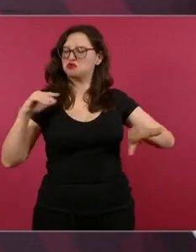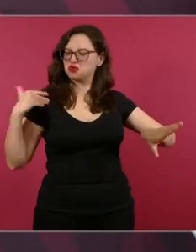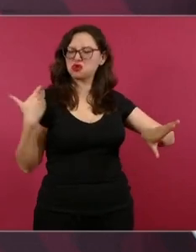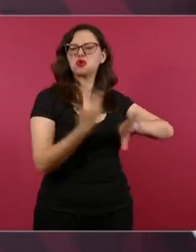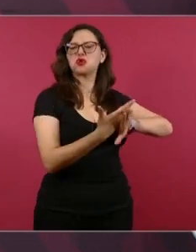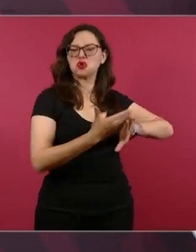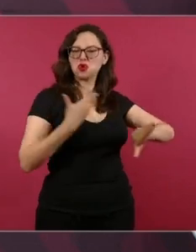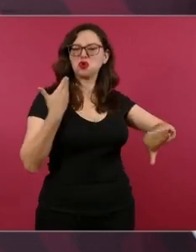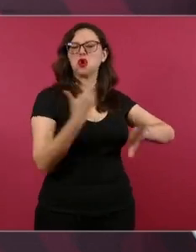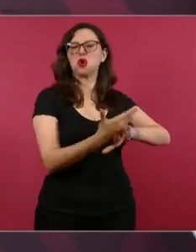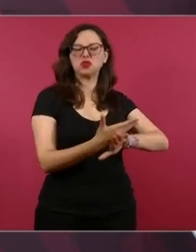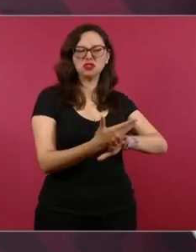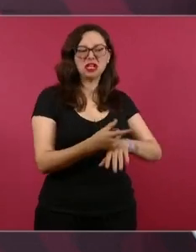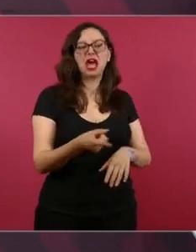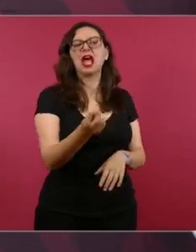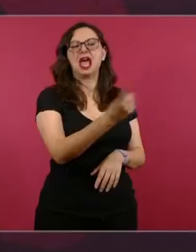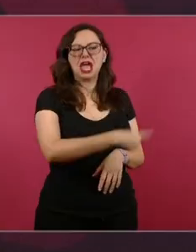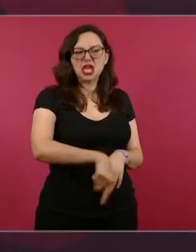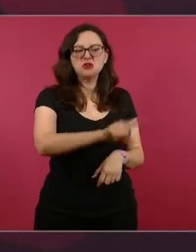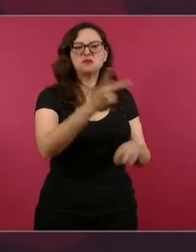en el sexenio de Salinas.